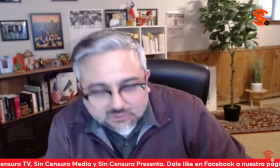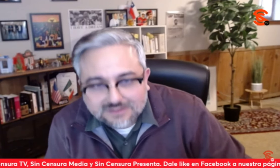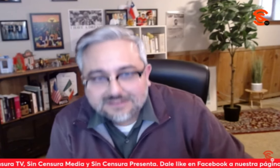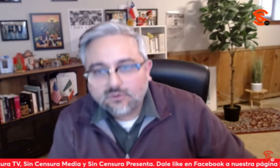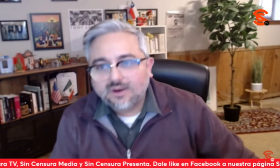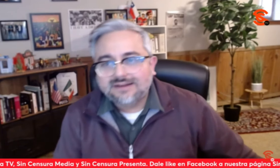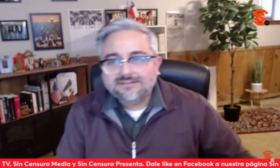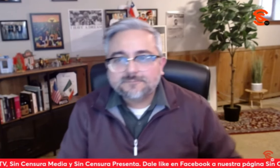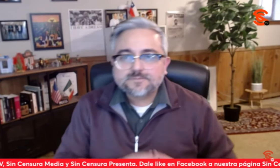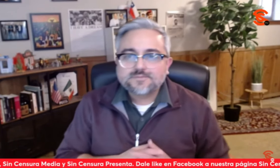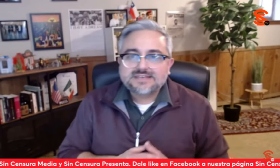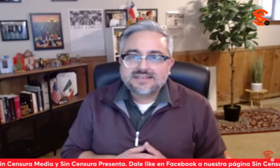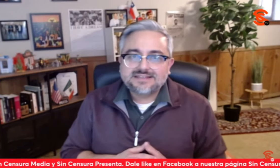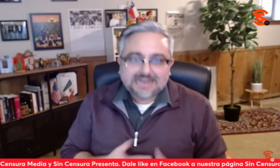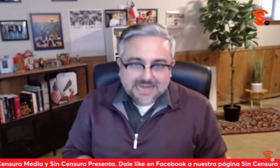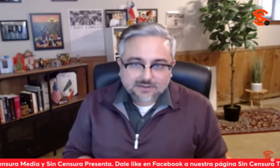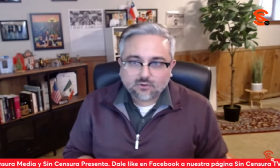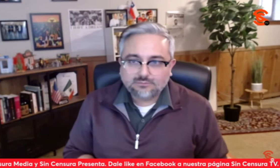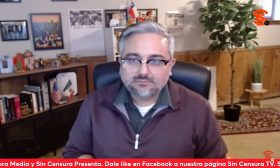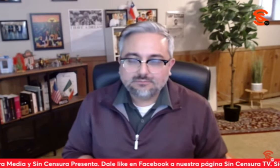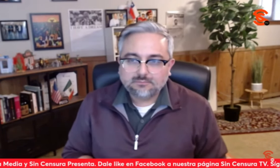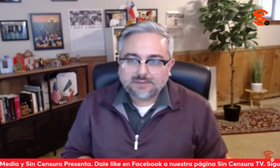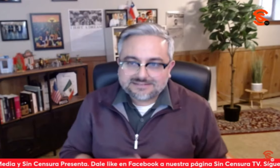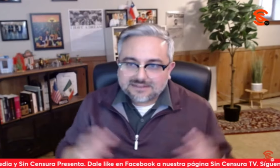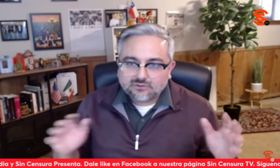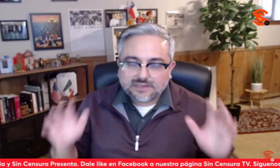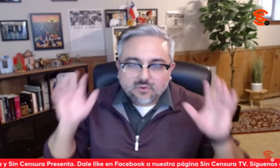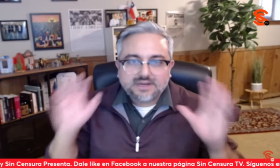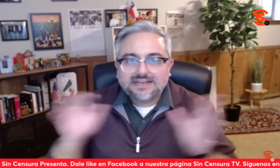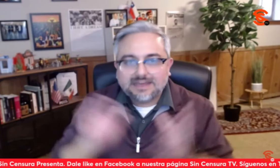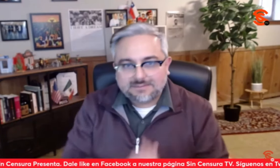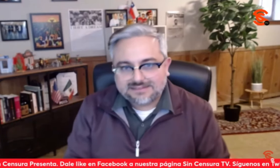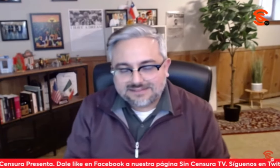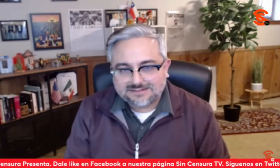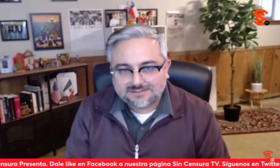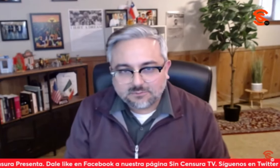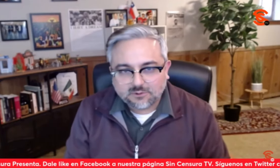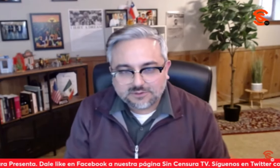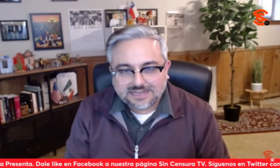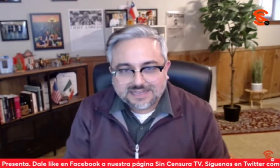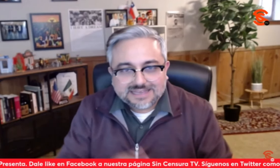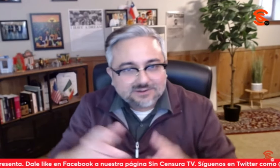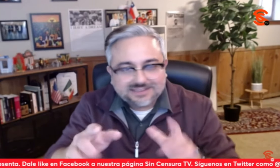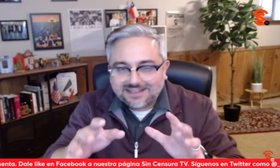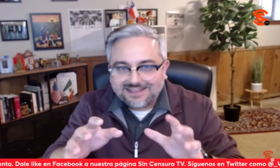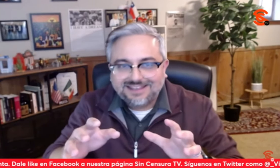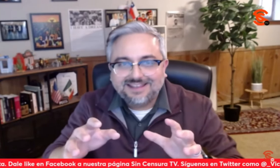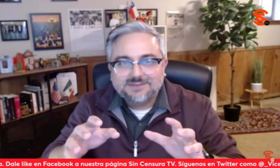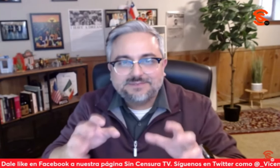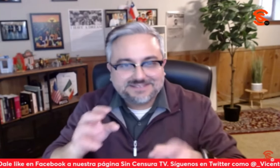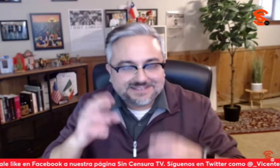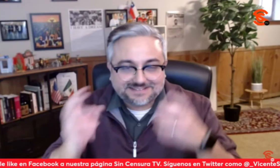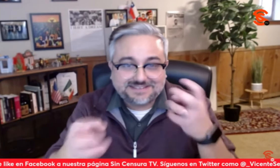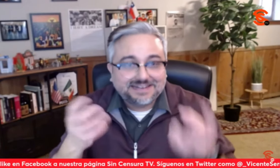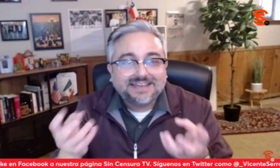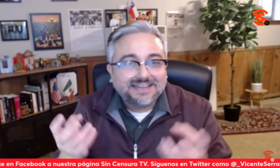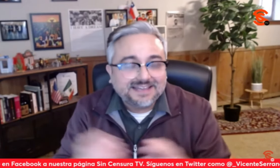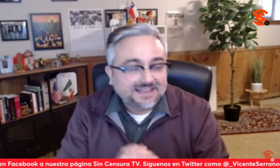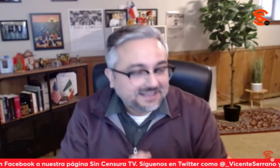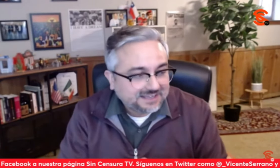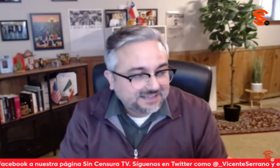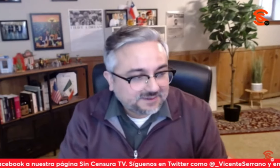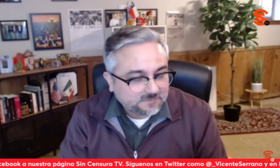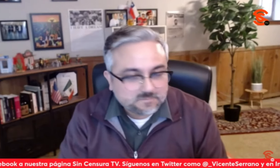de $2 millones del narco, basándose únicamente en testimonios de la DEA. Y ahorita el presidente dice que se tiene